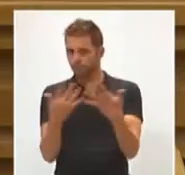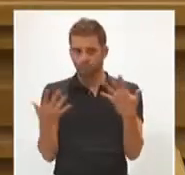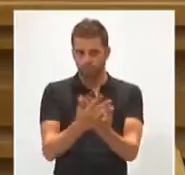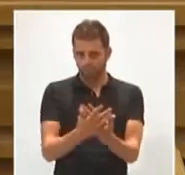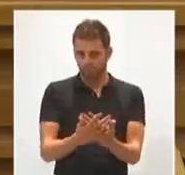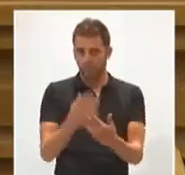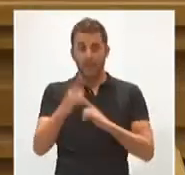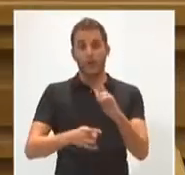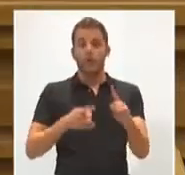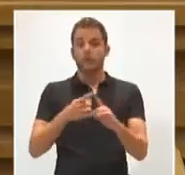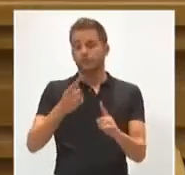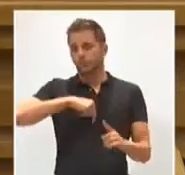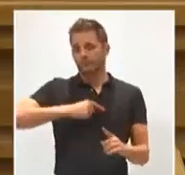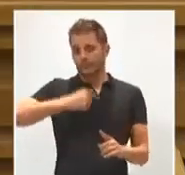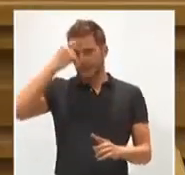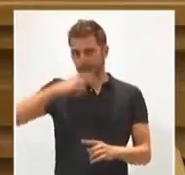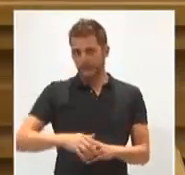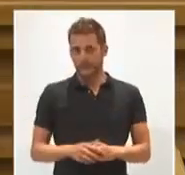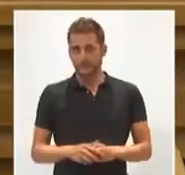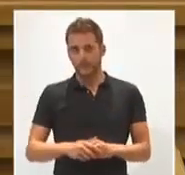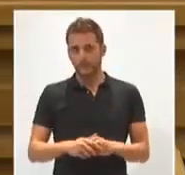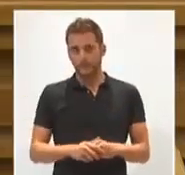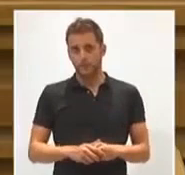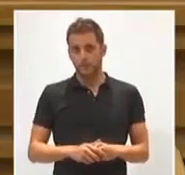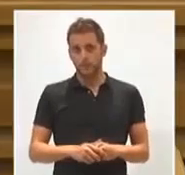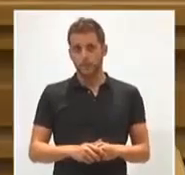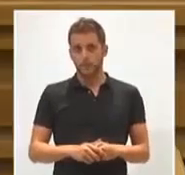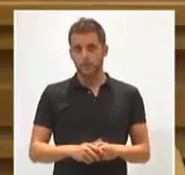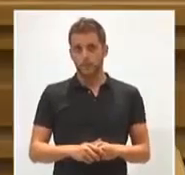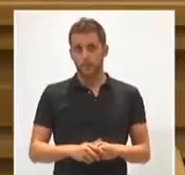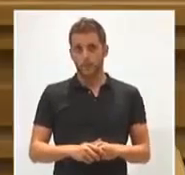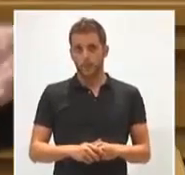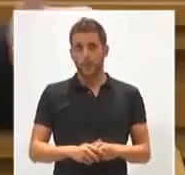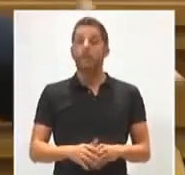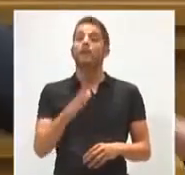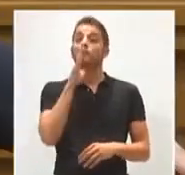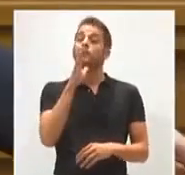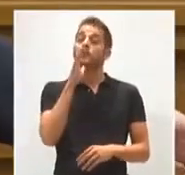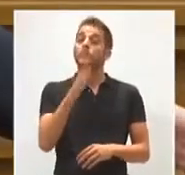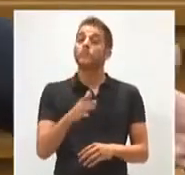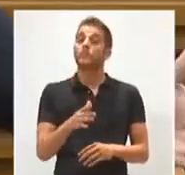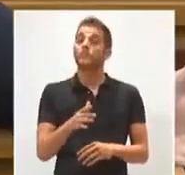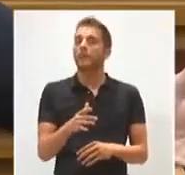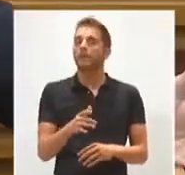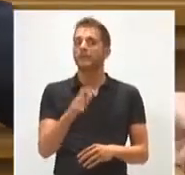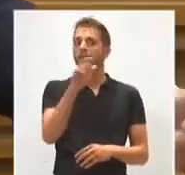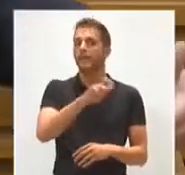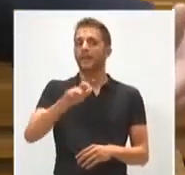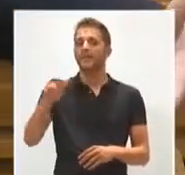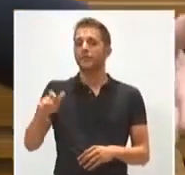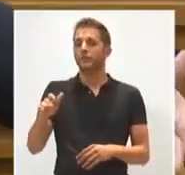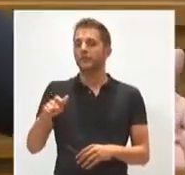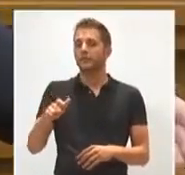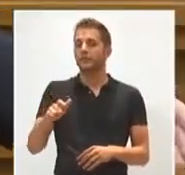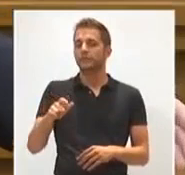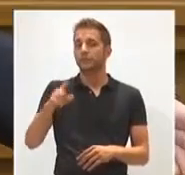pueda ser ilustrativo y por eso hay algo que no ha sufrido nadie que no ha podido saber yo no sé